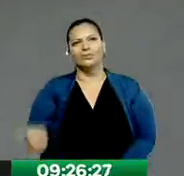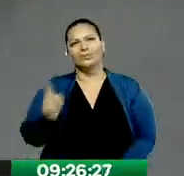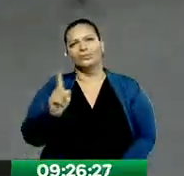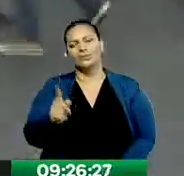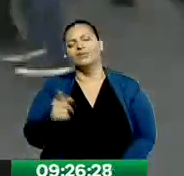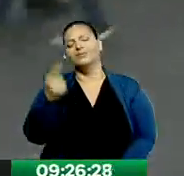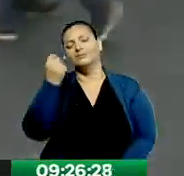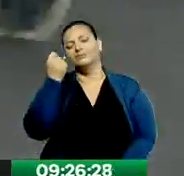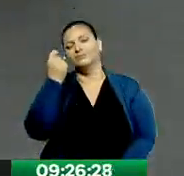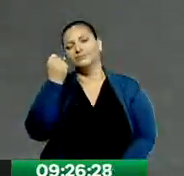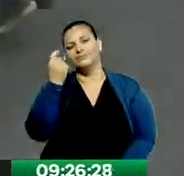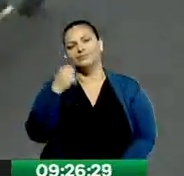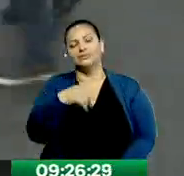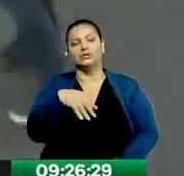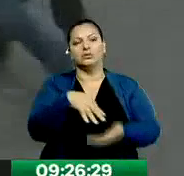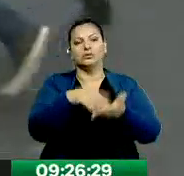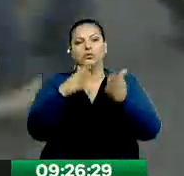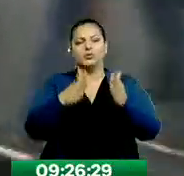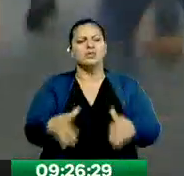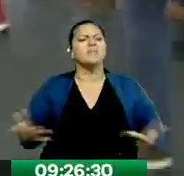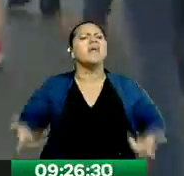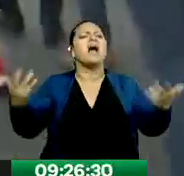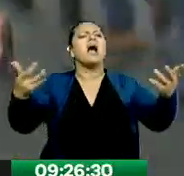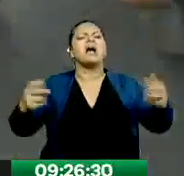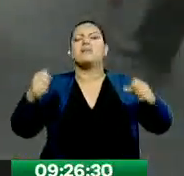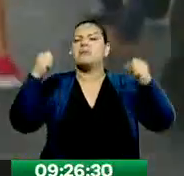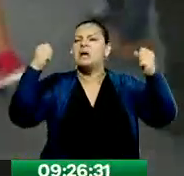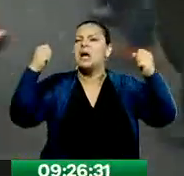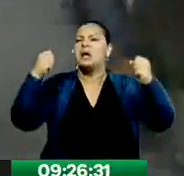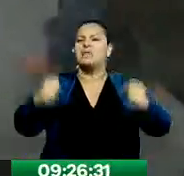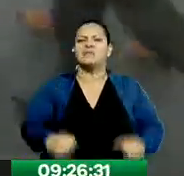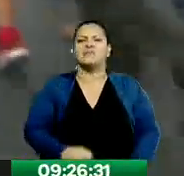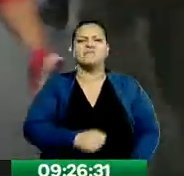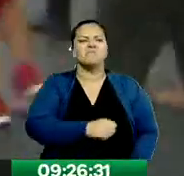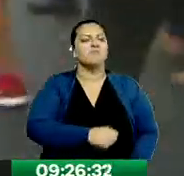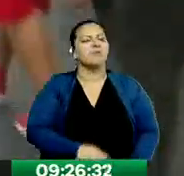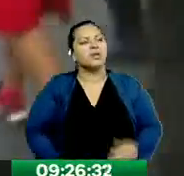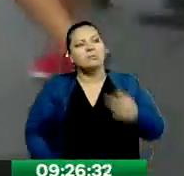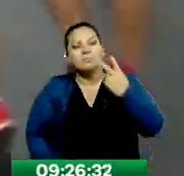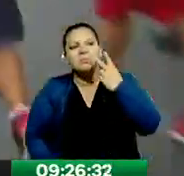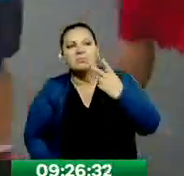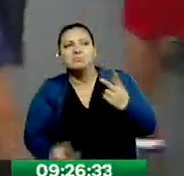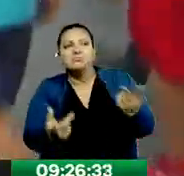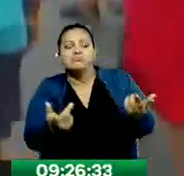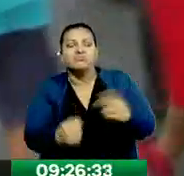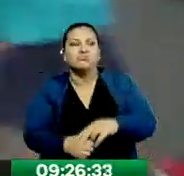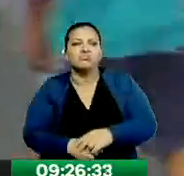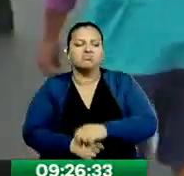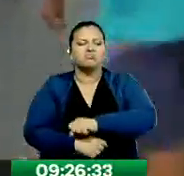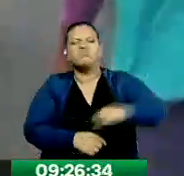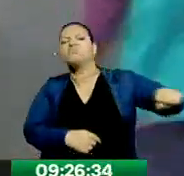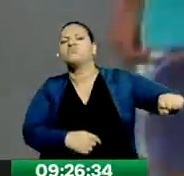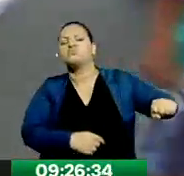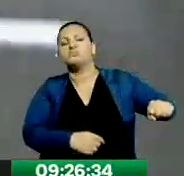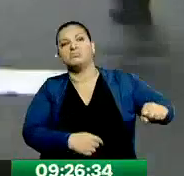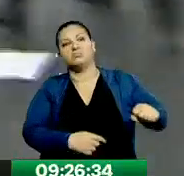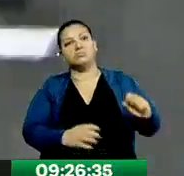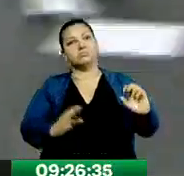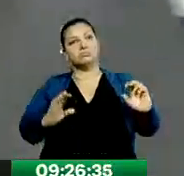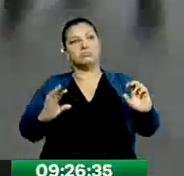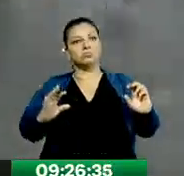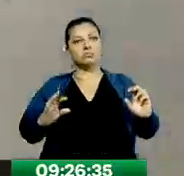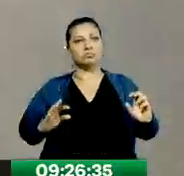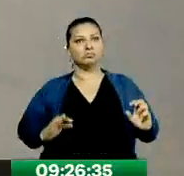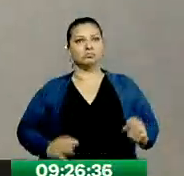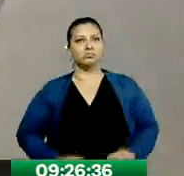el reclamo. Otra cosa, José Luis, Roselena, amigos televidentes, hay que ver cuánto tiempo vienen pidiendo porque los atienden. Claro. Esa es otra cosa. Para que hayan llegado ver.